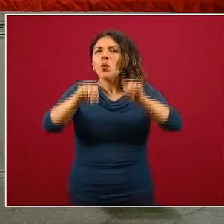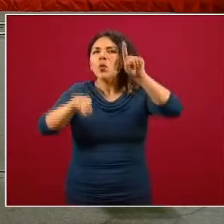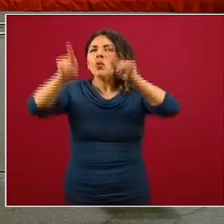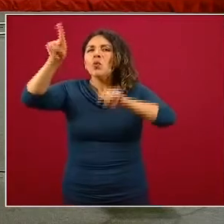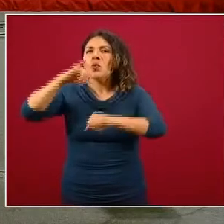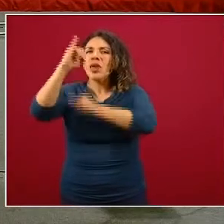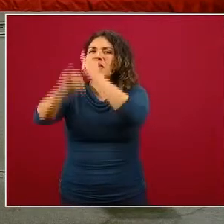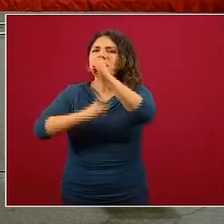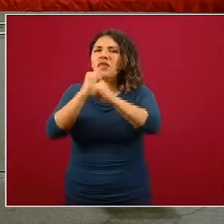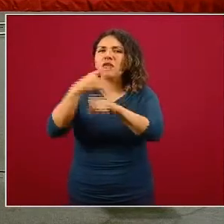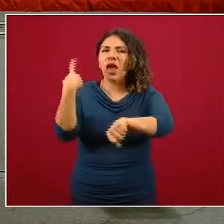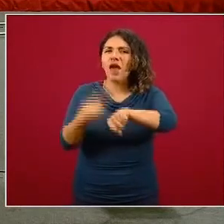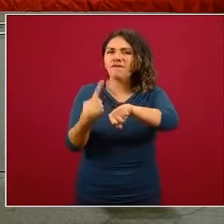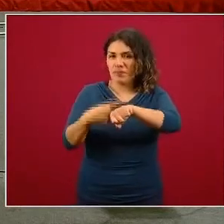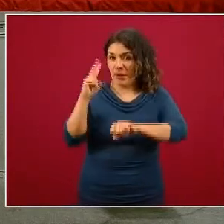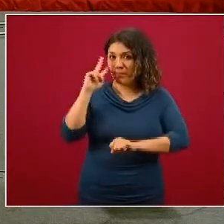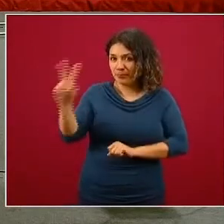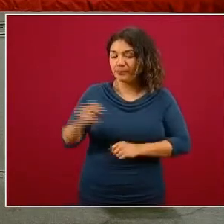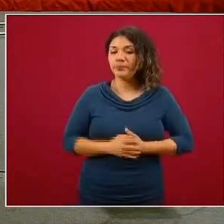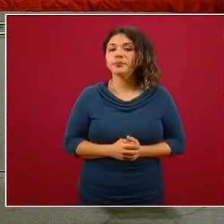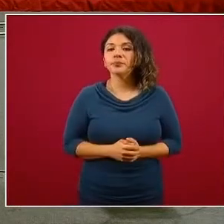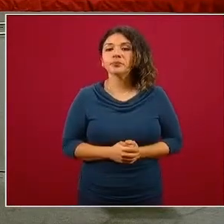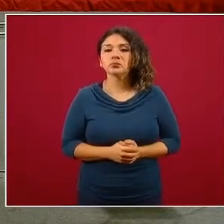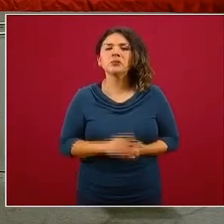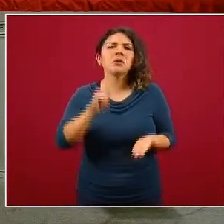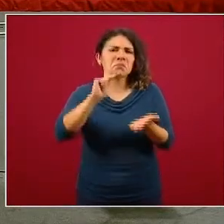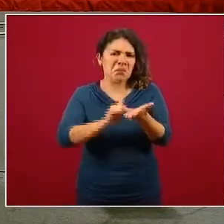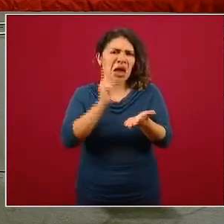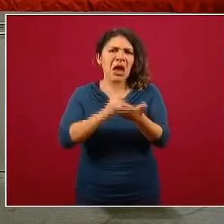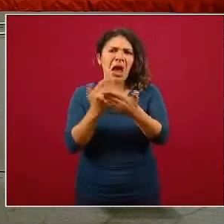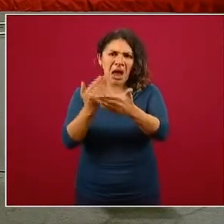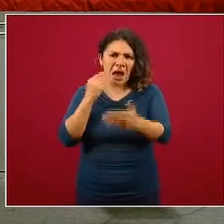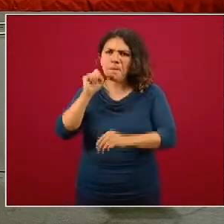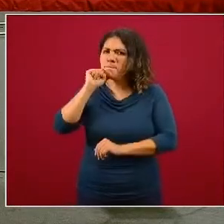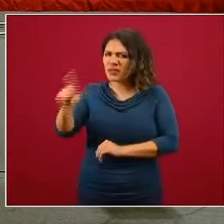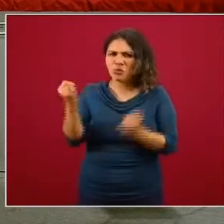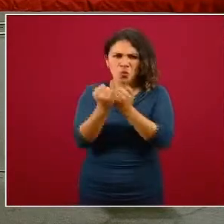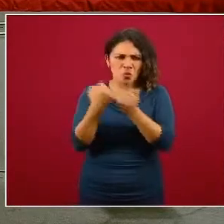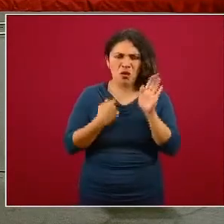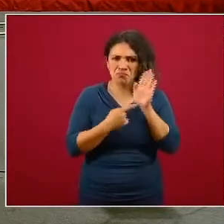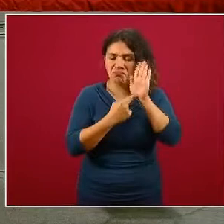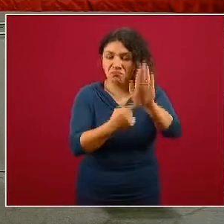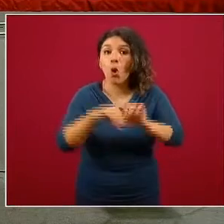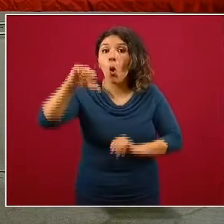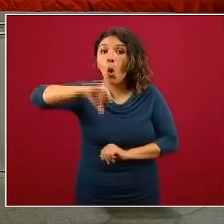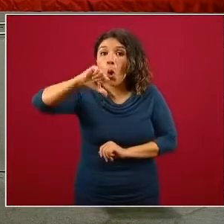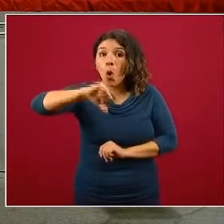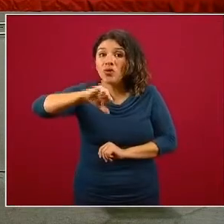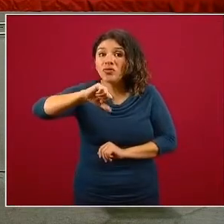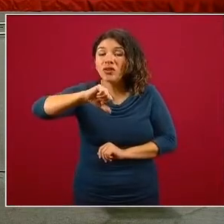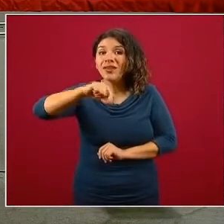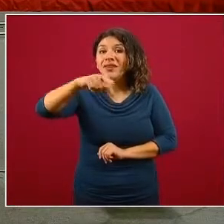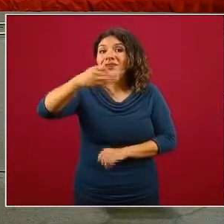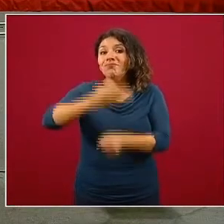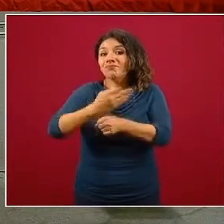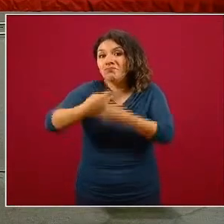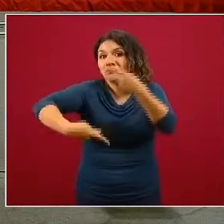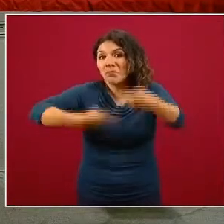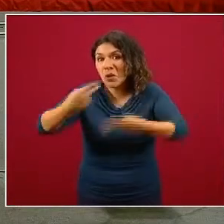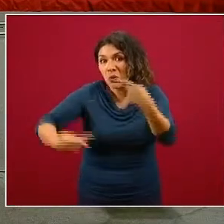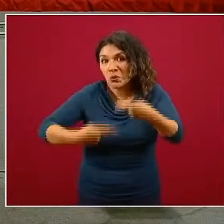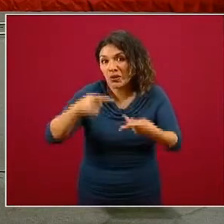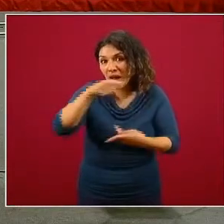epidémicas internacionales. Ya hemos presentado en otras ocasiones esta curva, pero hoy que existe este planteamiento